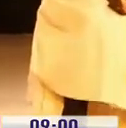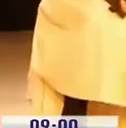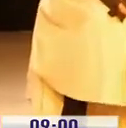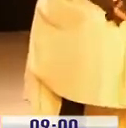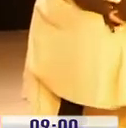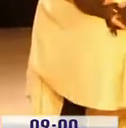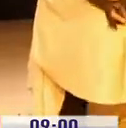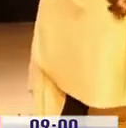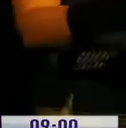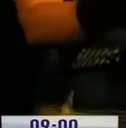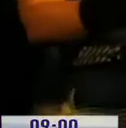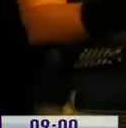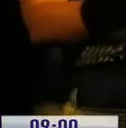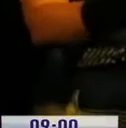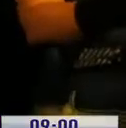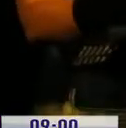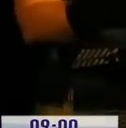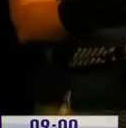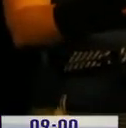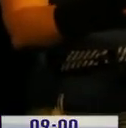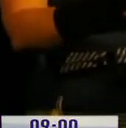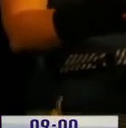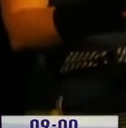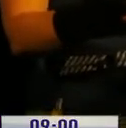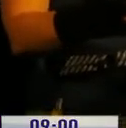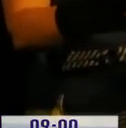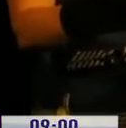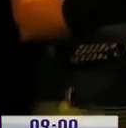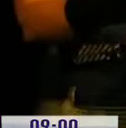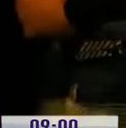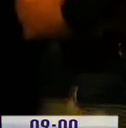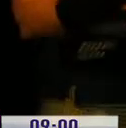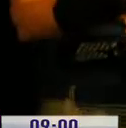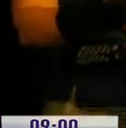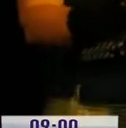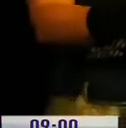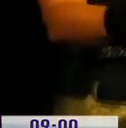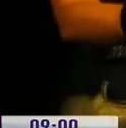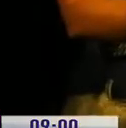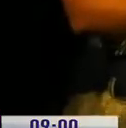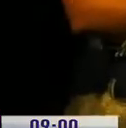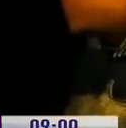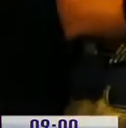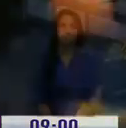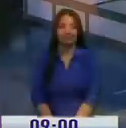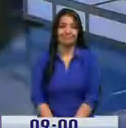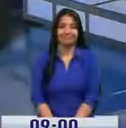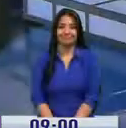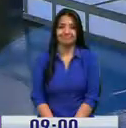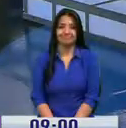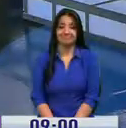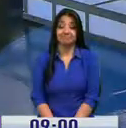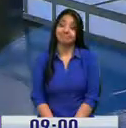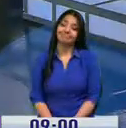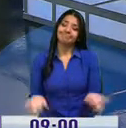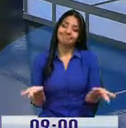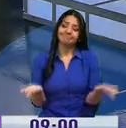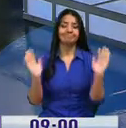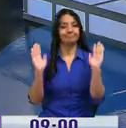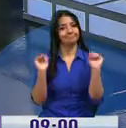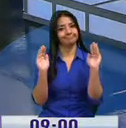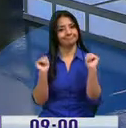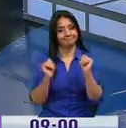talento. Con realización de Andrés Reina, informó Valeria Navarro. Buen vuelo, la Martita. Qué